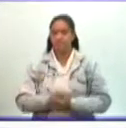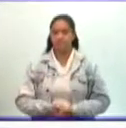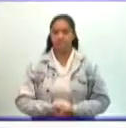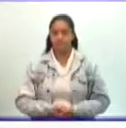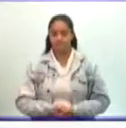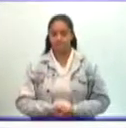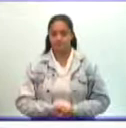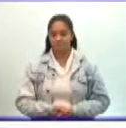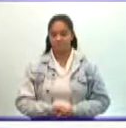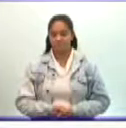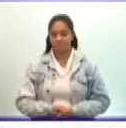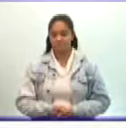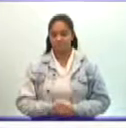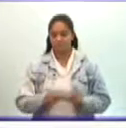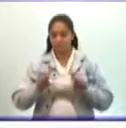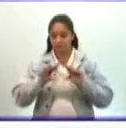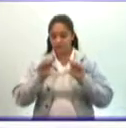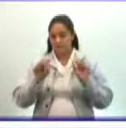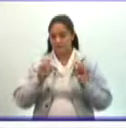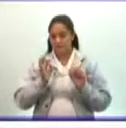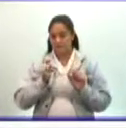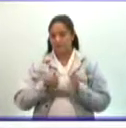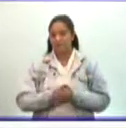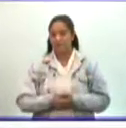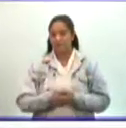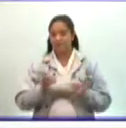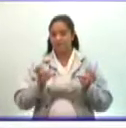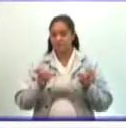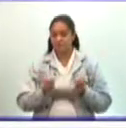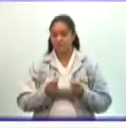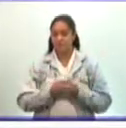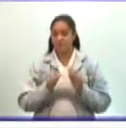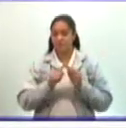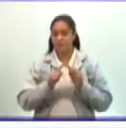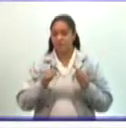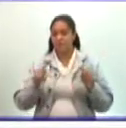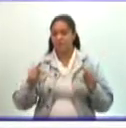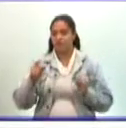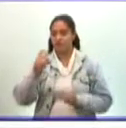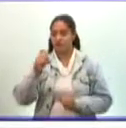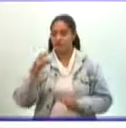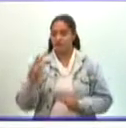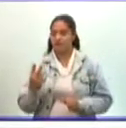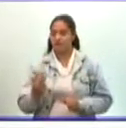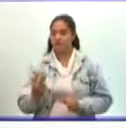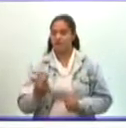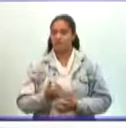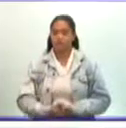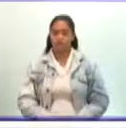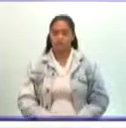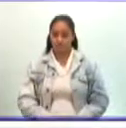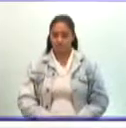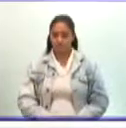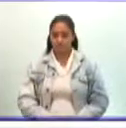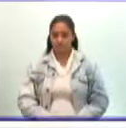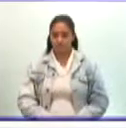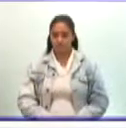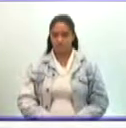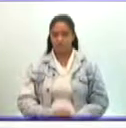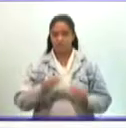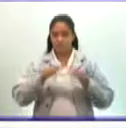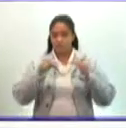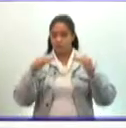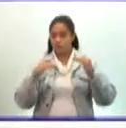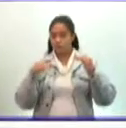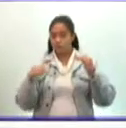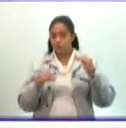en la proporción para calcular la longitud del segmento X2. Vamos a sustituir los